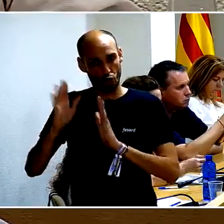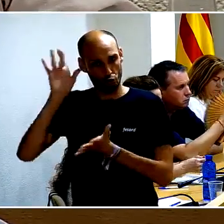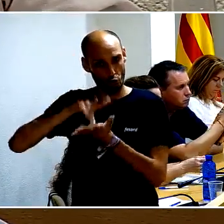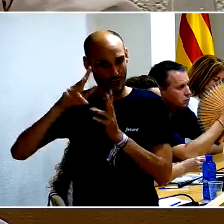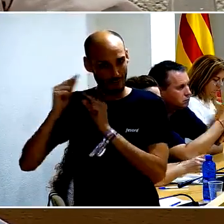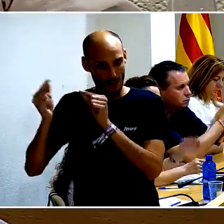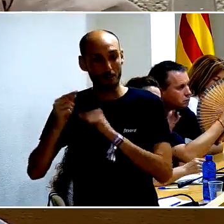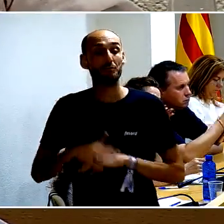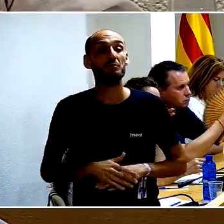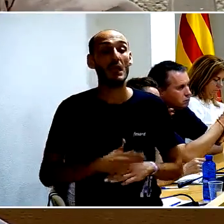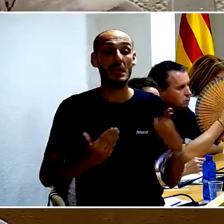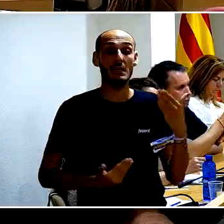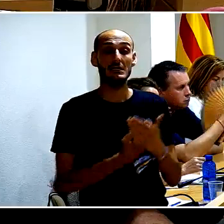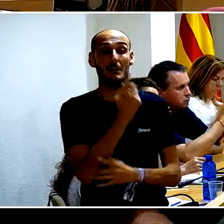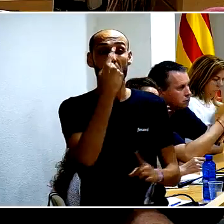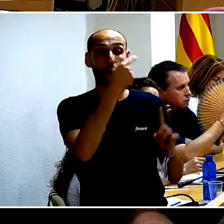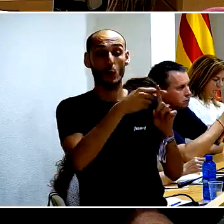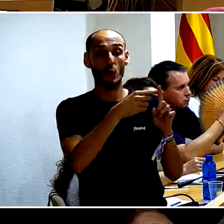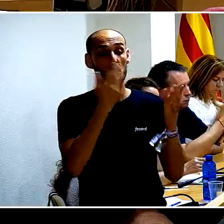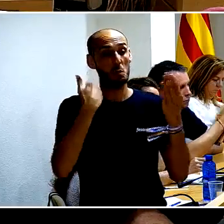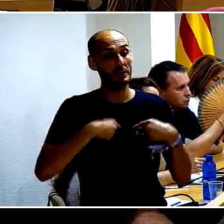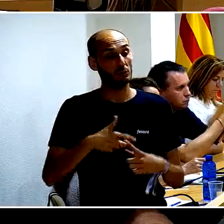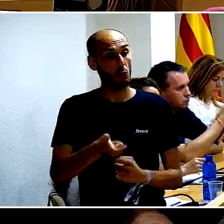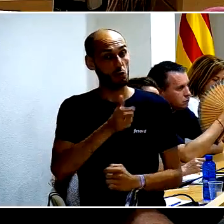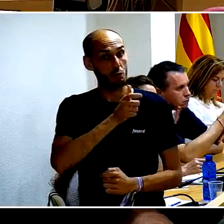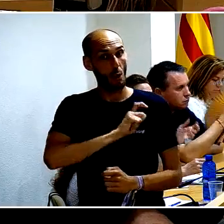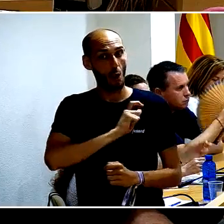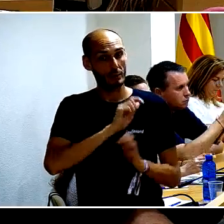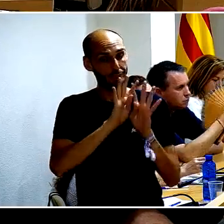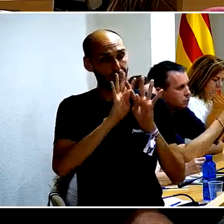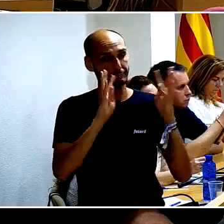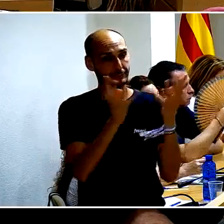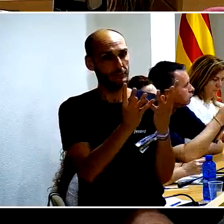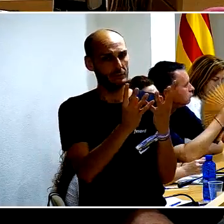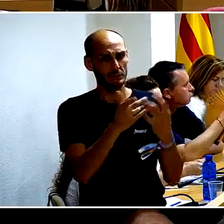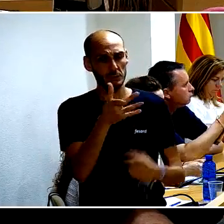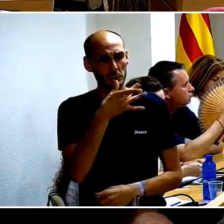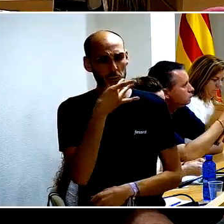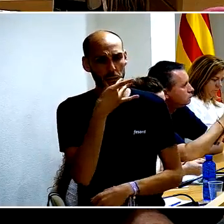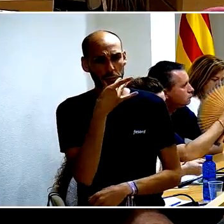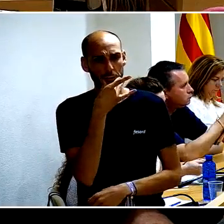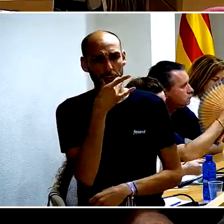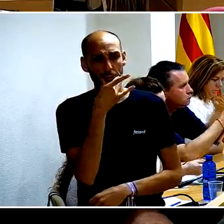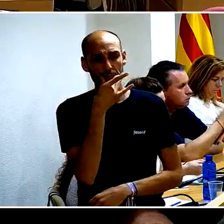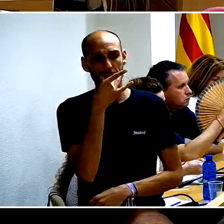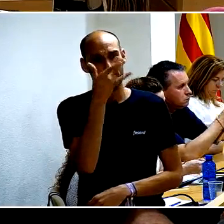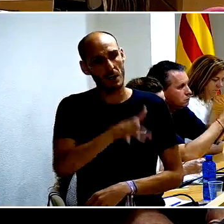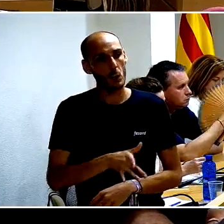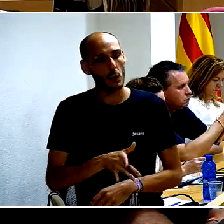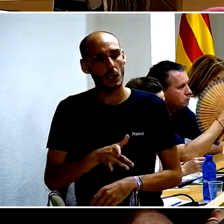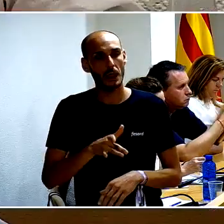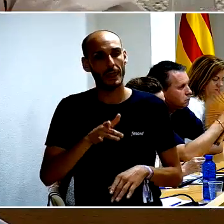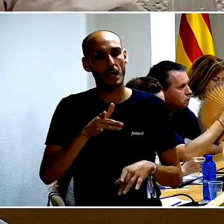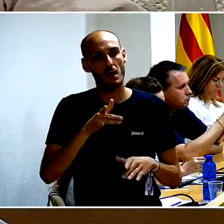con la cruz tomada por los antidisturbios. Una vergüenza llenar este municipio de antidisturbios para alimentar el